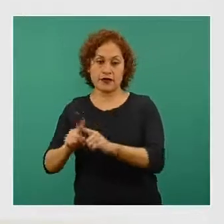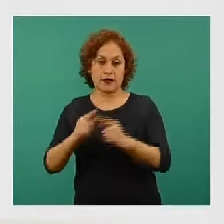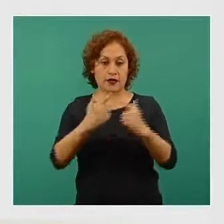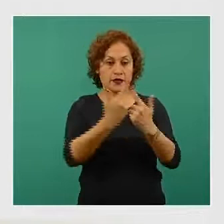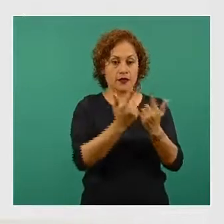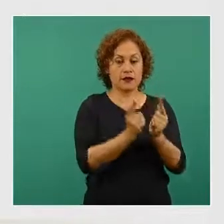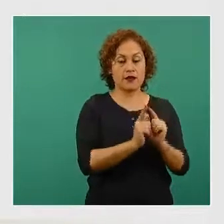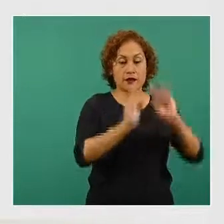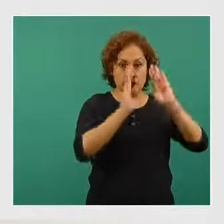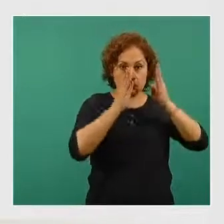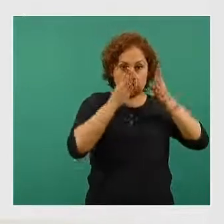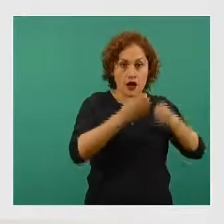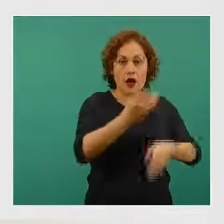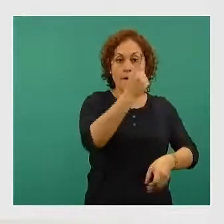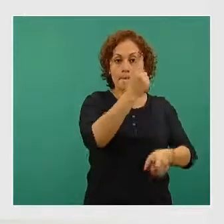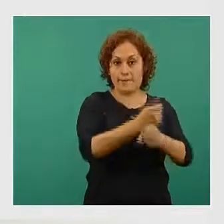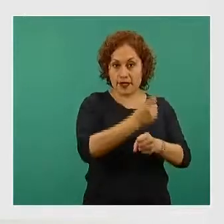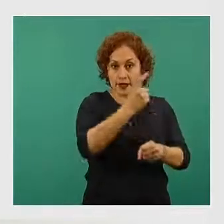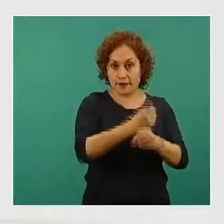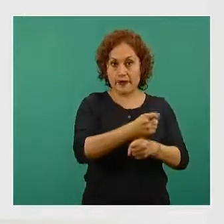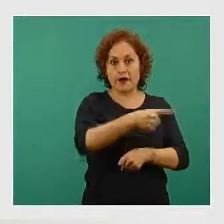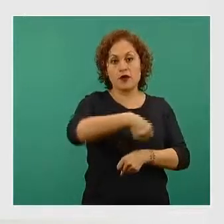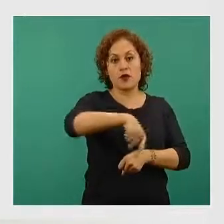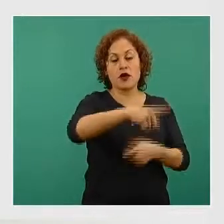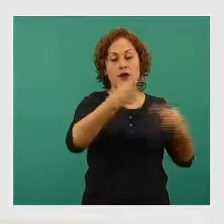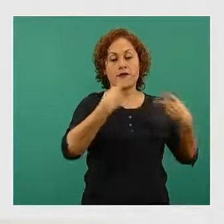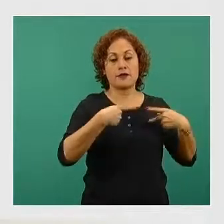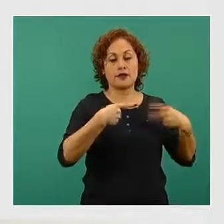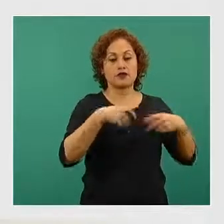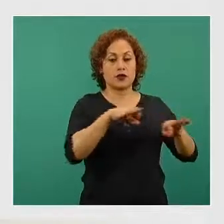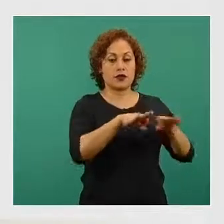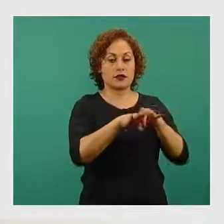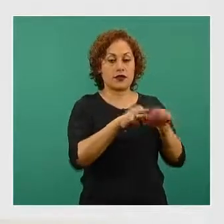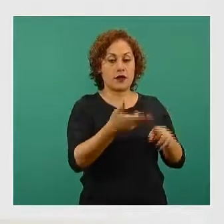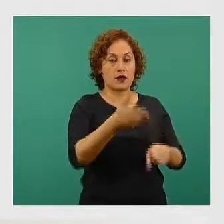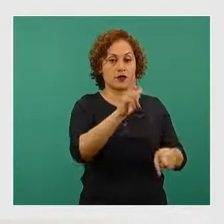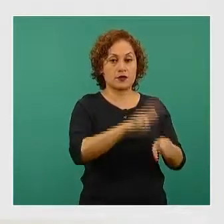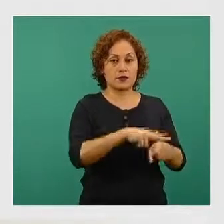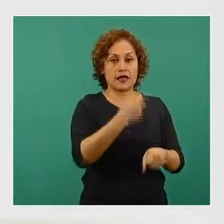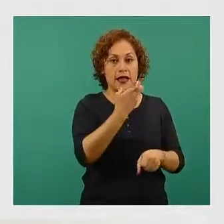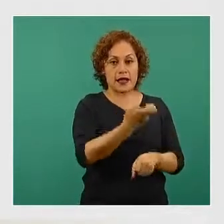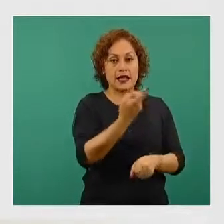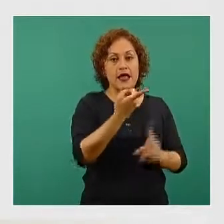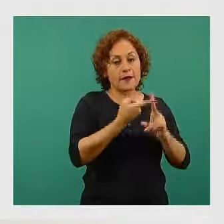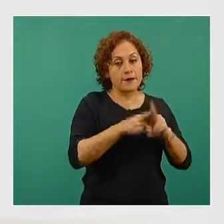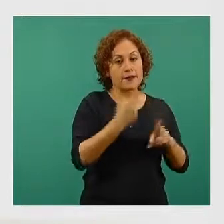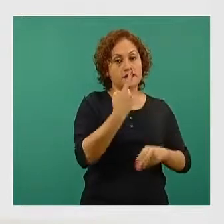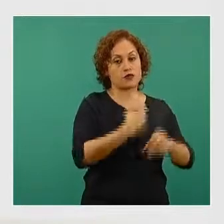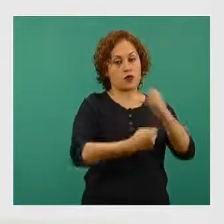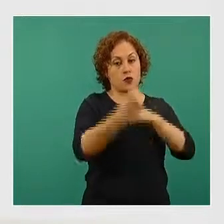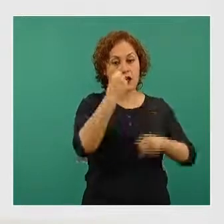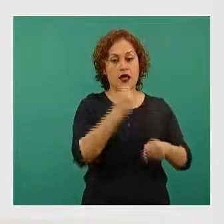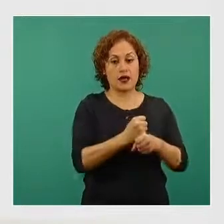la etapa 1 de vacunación, que empezó en diciembre del año pasado, pues al día de hoy reporta